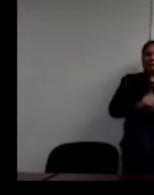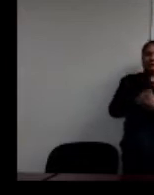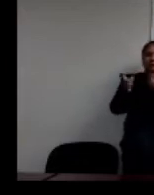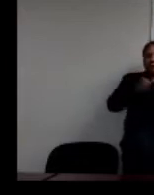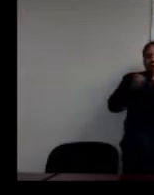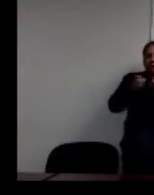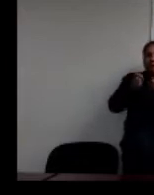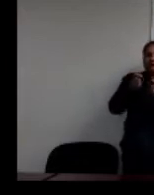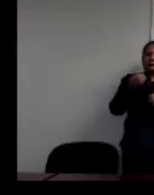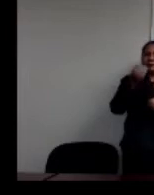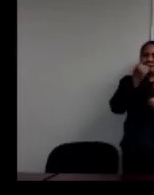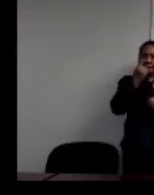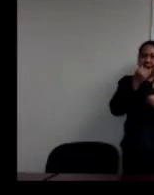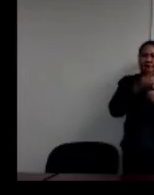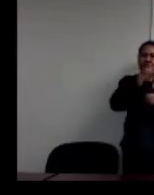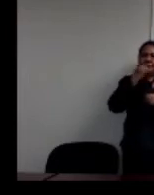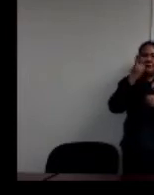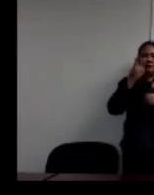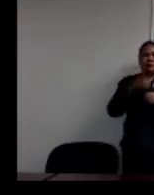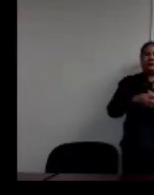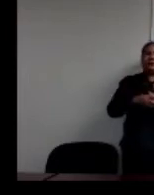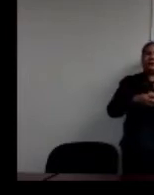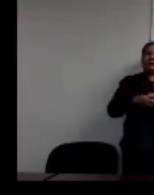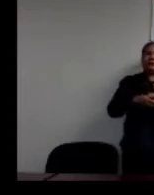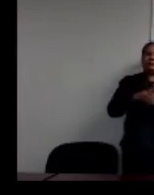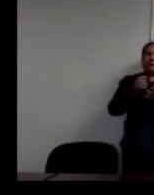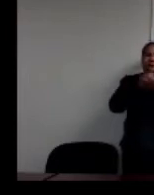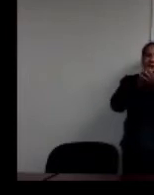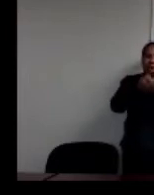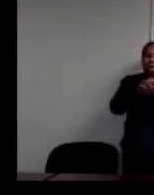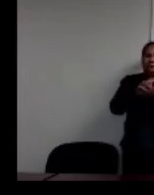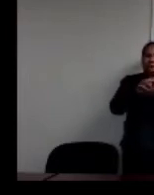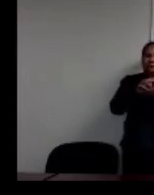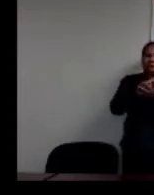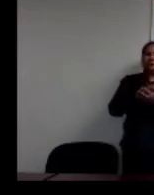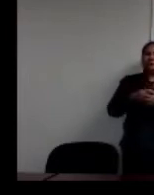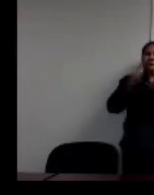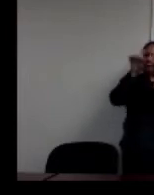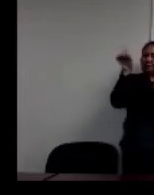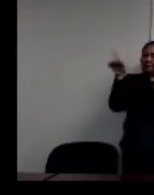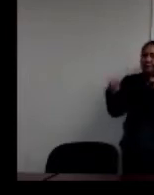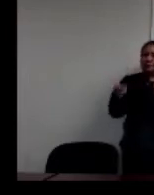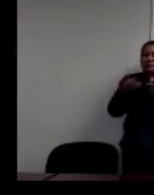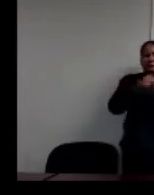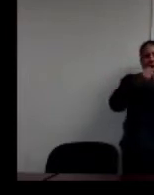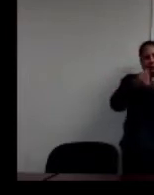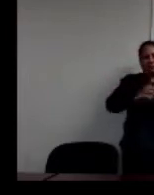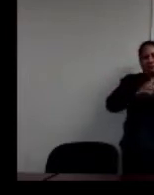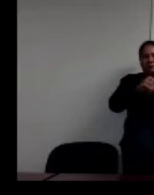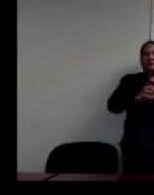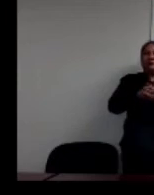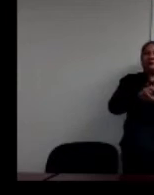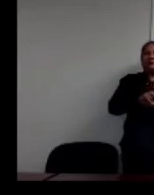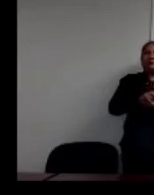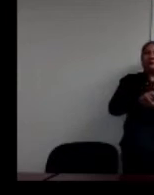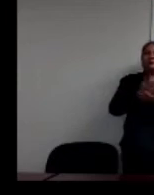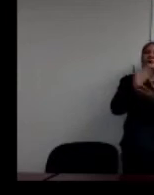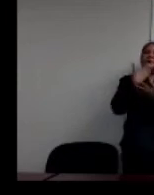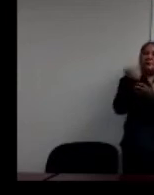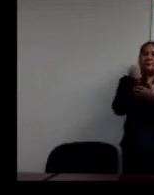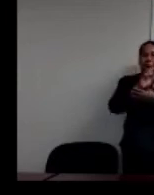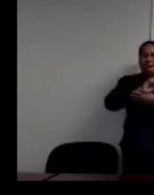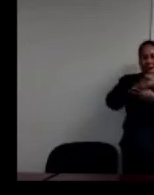dietético. En la terapia ocupacional, voy a poner como entre paréntesis, es una terapia también, terapia de